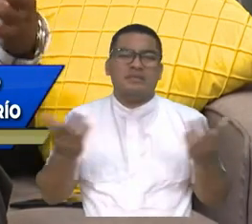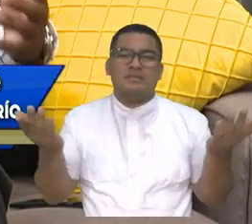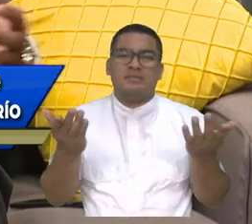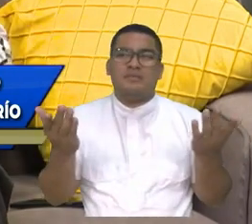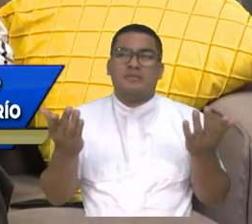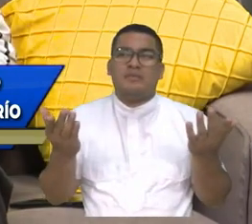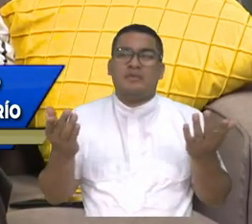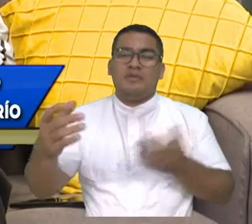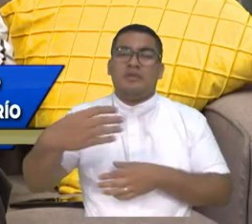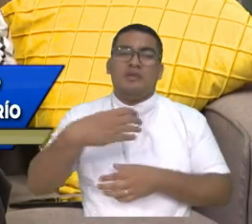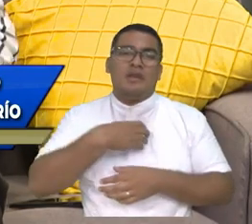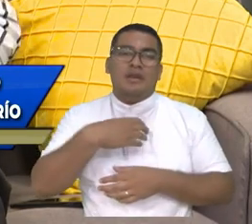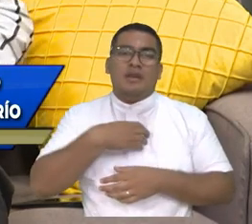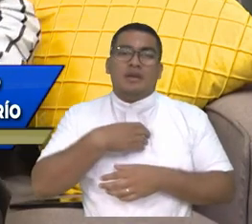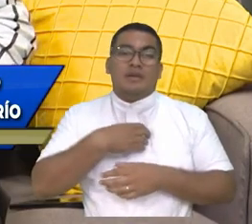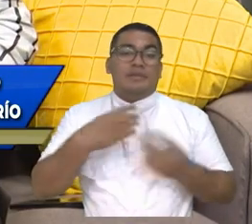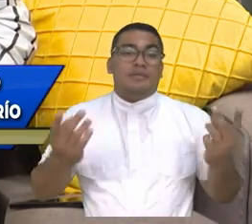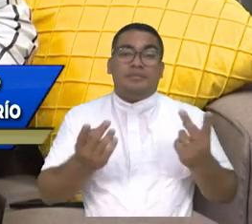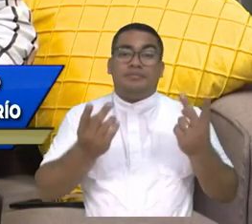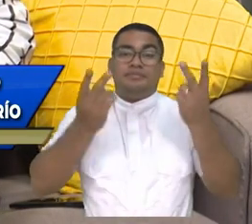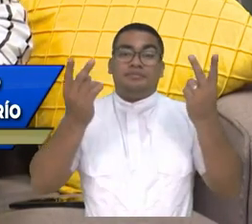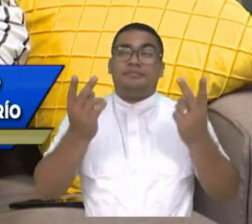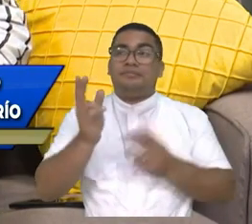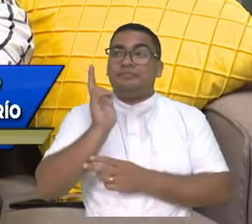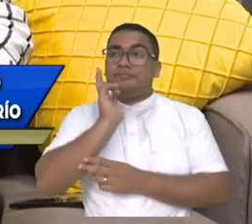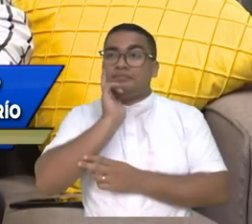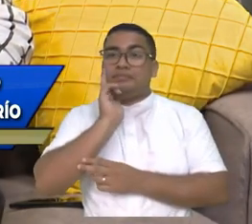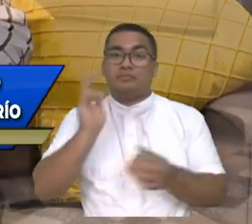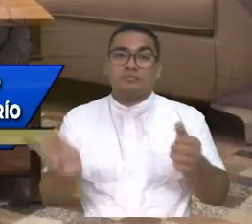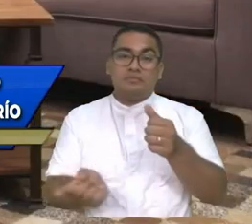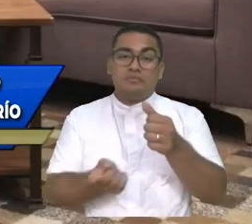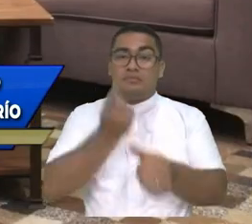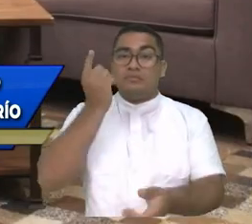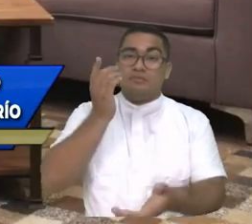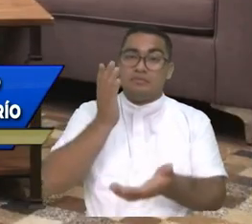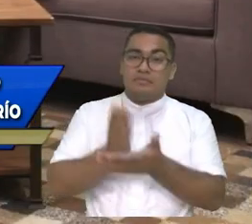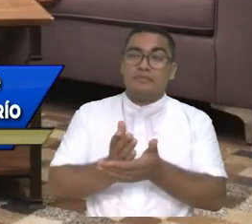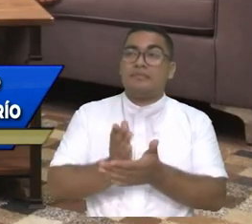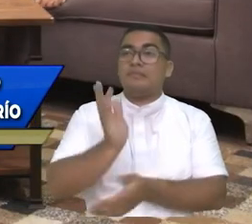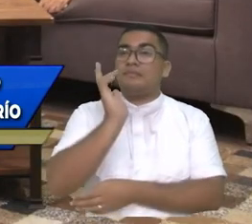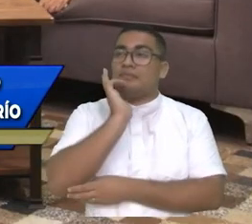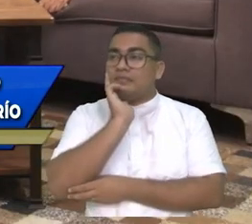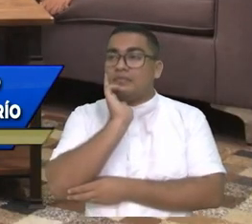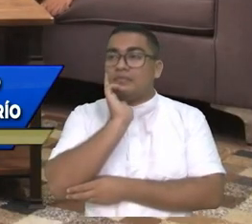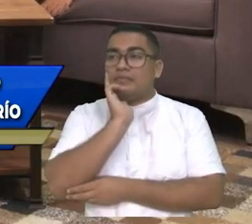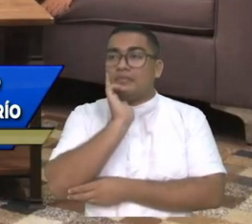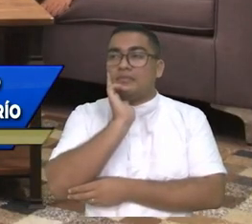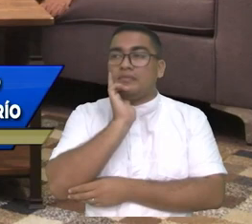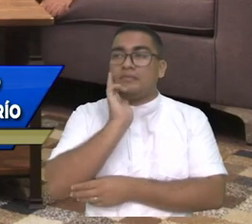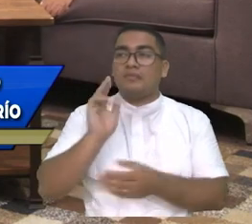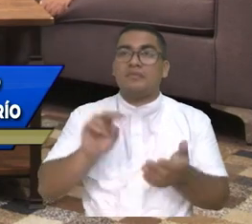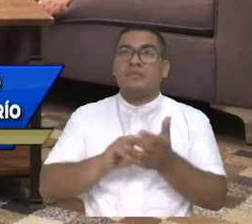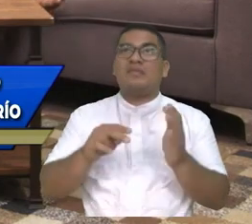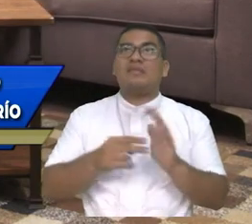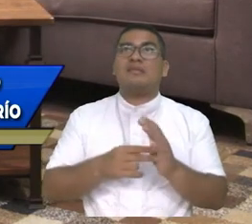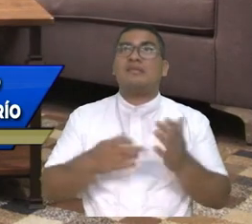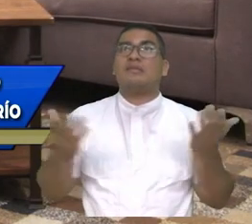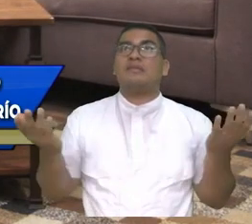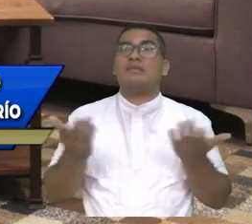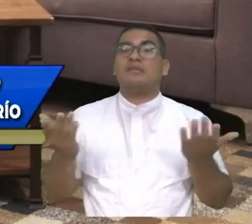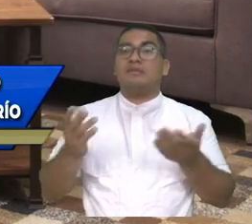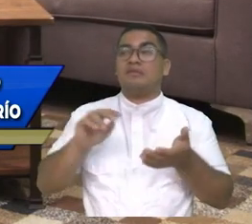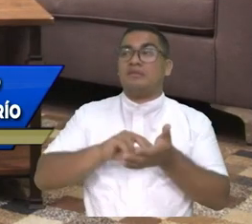poco esos inicios, ¿no? Sus primeros años, cómo son y lo que significan y